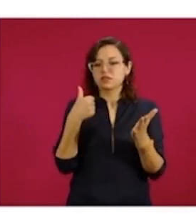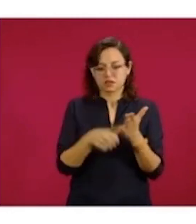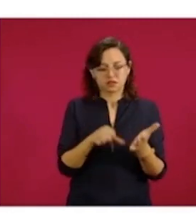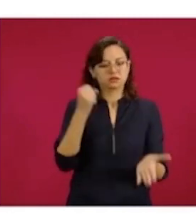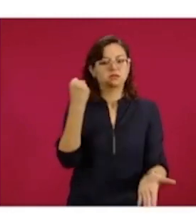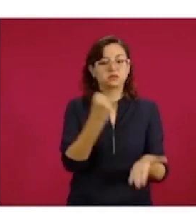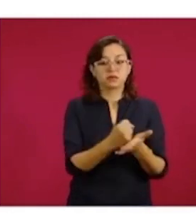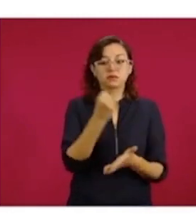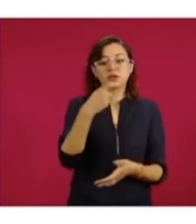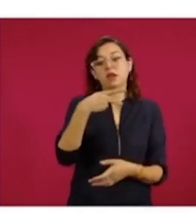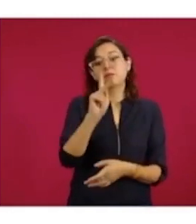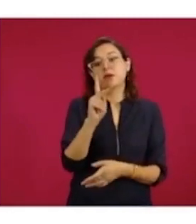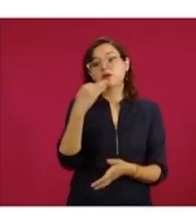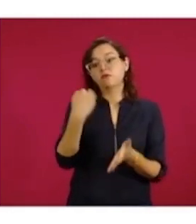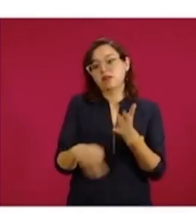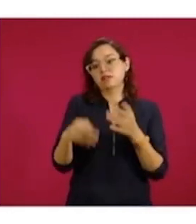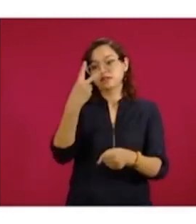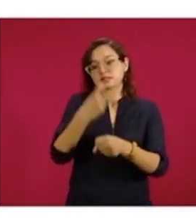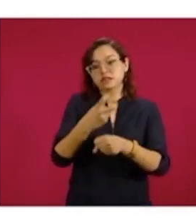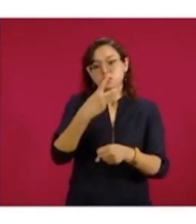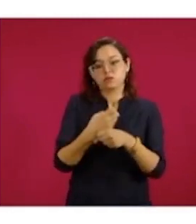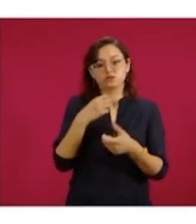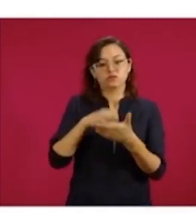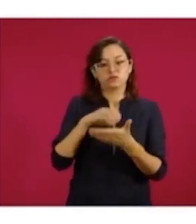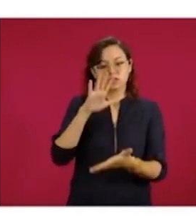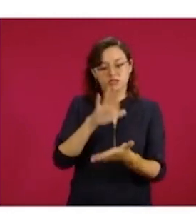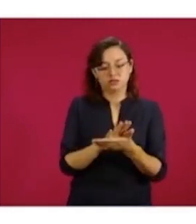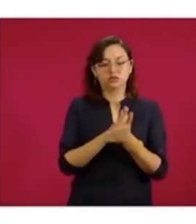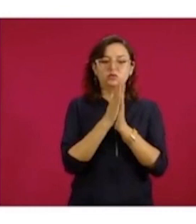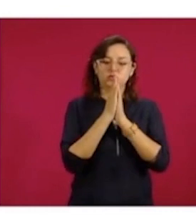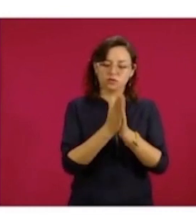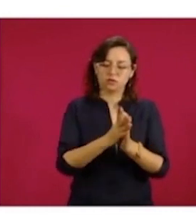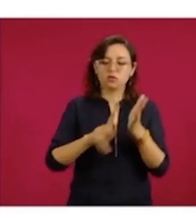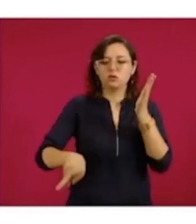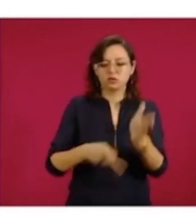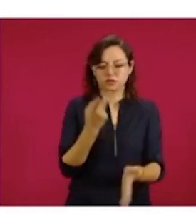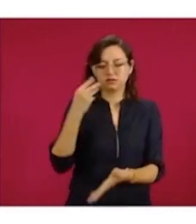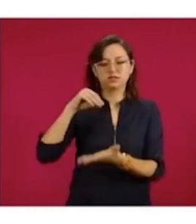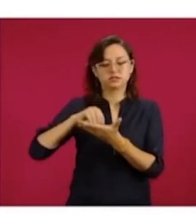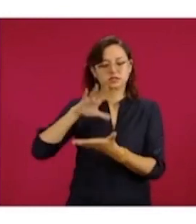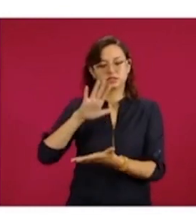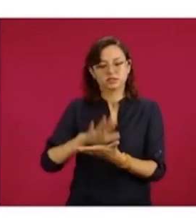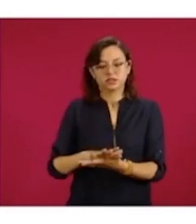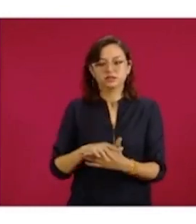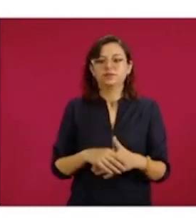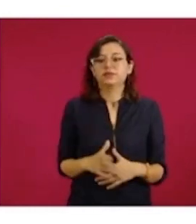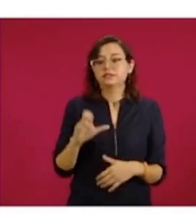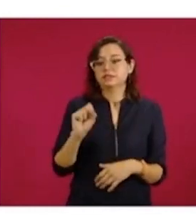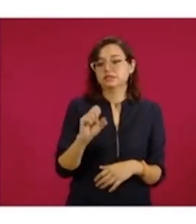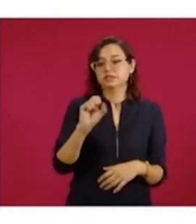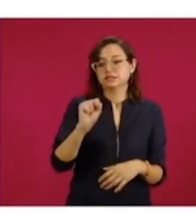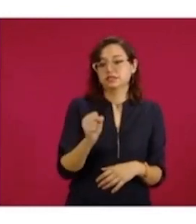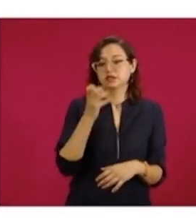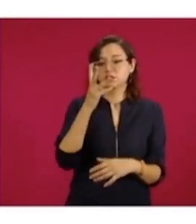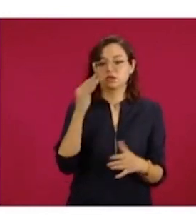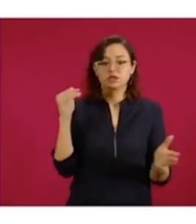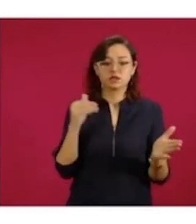completar su registro. Y si lo pueden ver, son 60, de los 64.000,